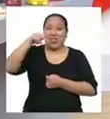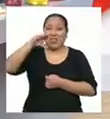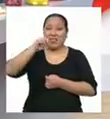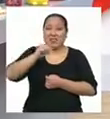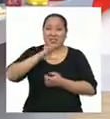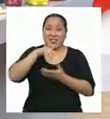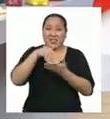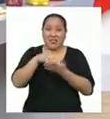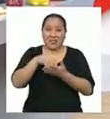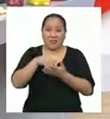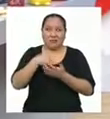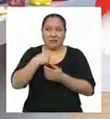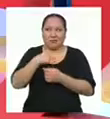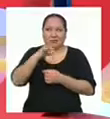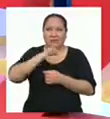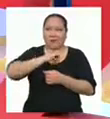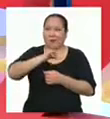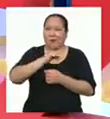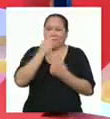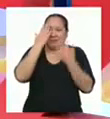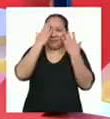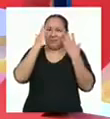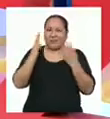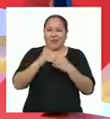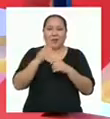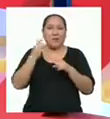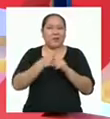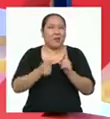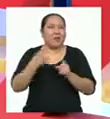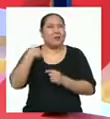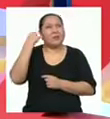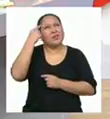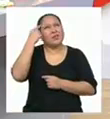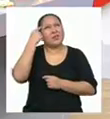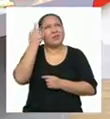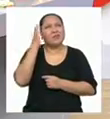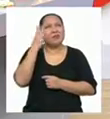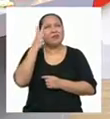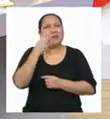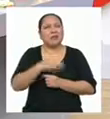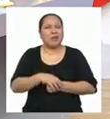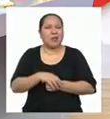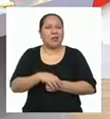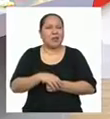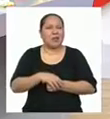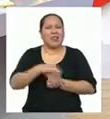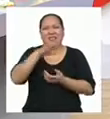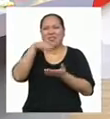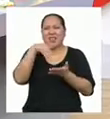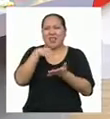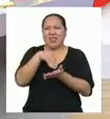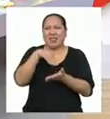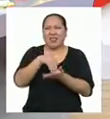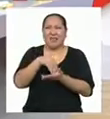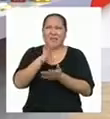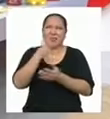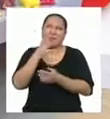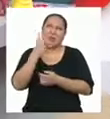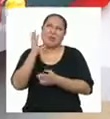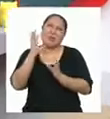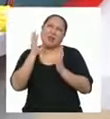Estoy tan perdida como ustedes. Pero un poco siguiendo la lógica y un poco adivinando, la palabra central hace que me suene a